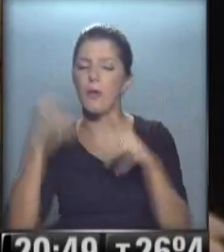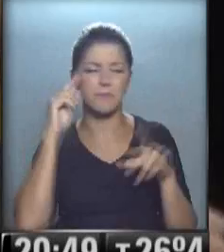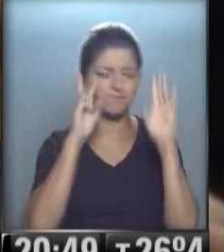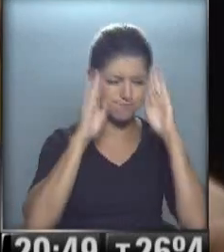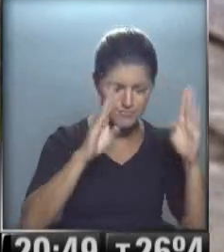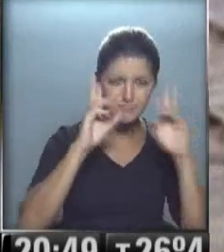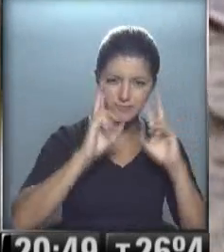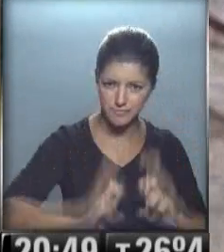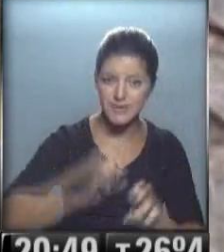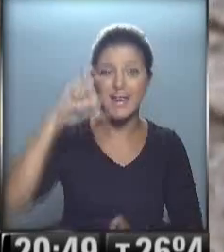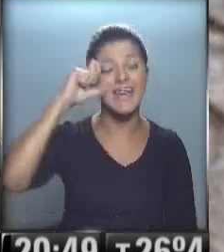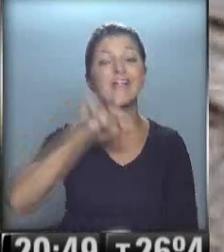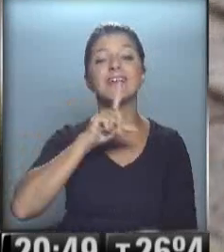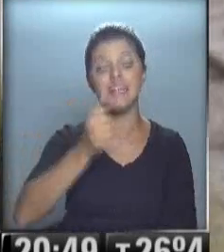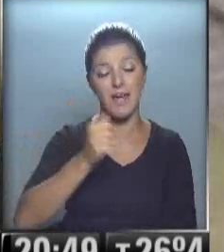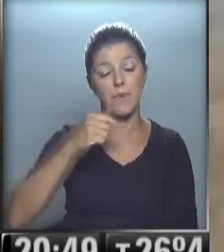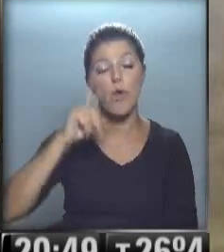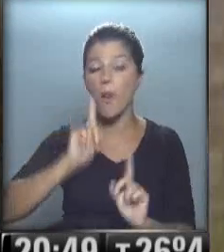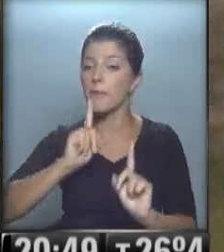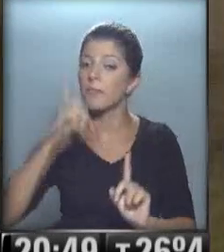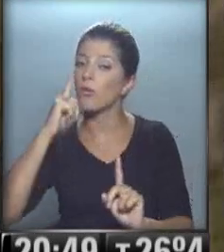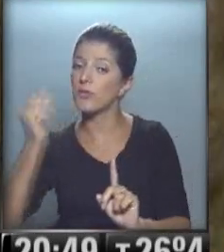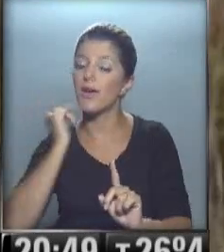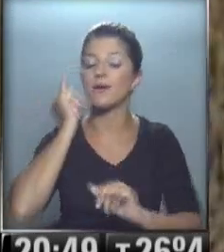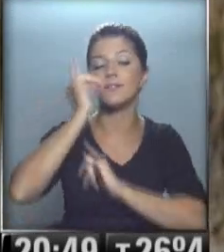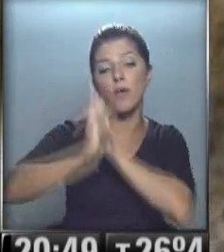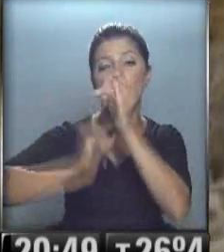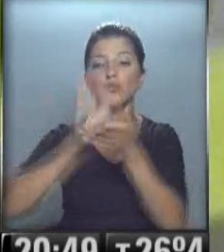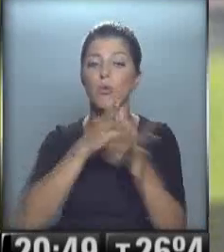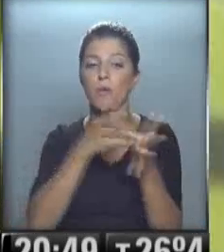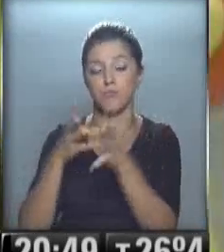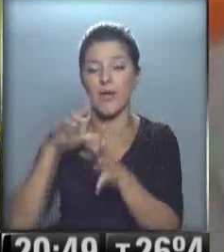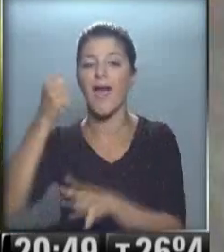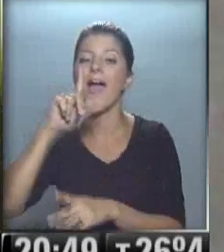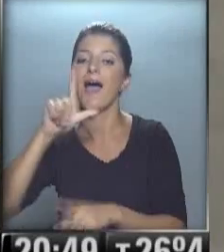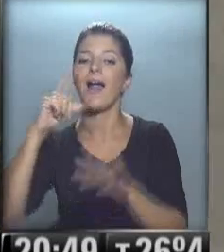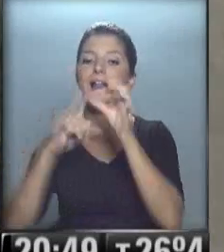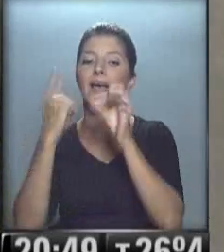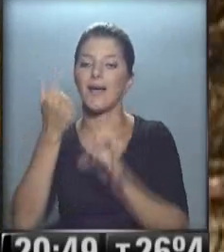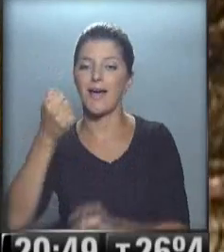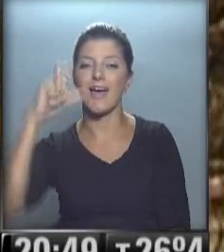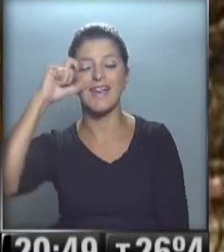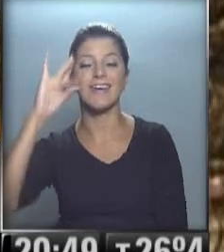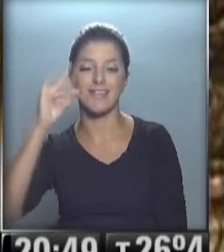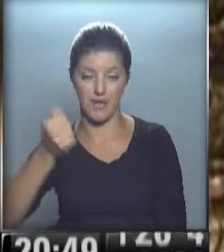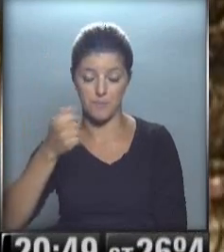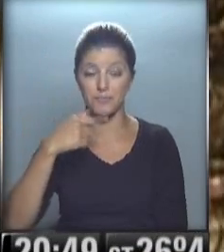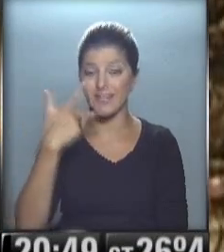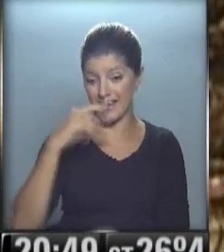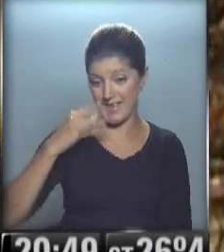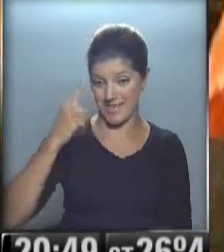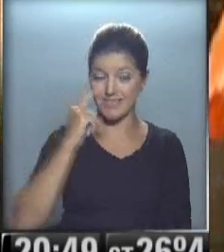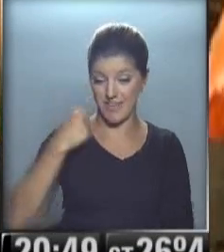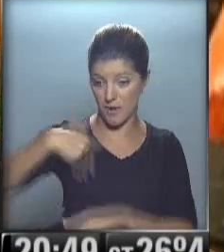ETA y también ese mismo día comenzó a hablarse de un posible ataque de Al-Qaeda. Faltaban 3 días para las